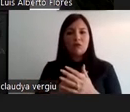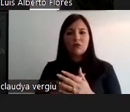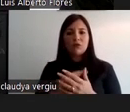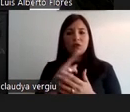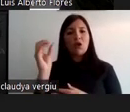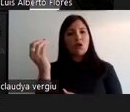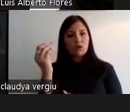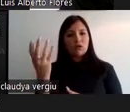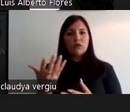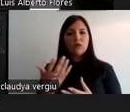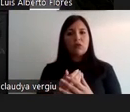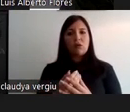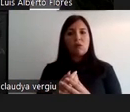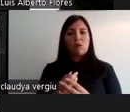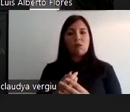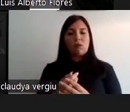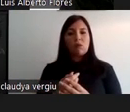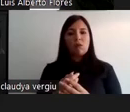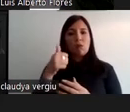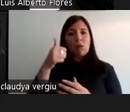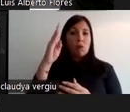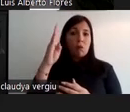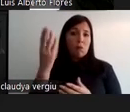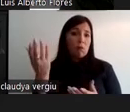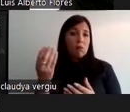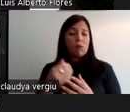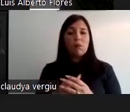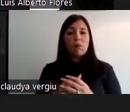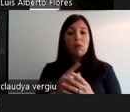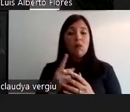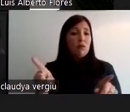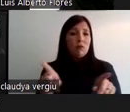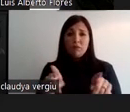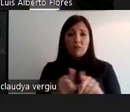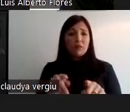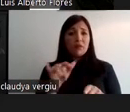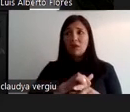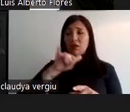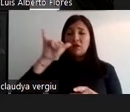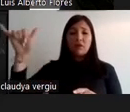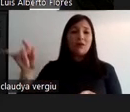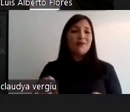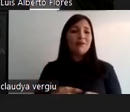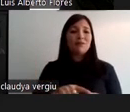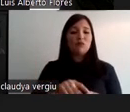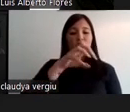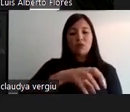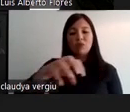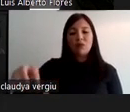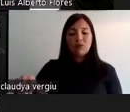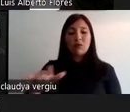jóvenes no y nivel ave ABC es la misma intención de viajes son los primos departamentos en su de